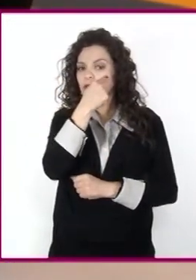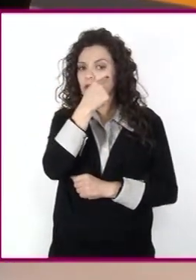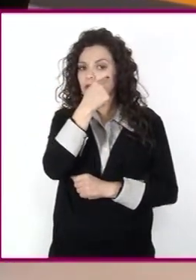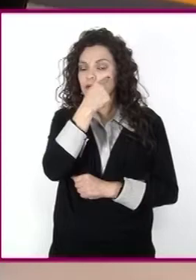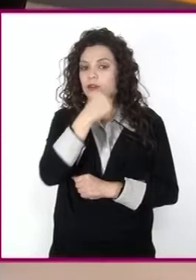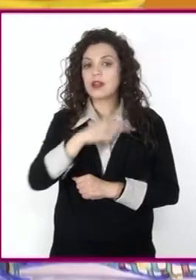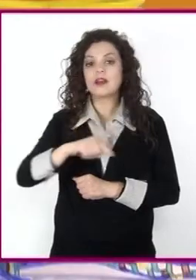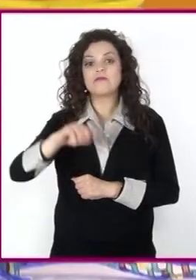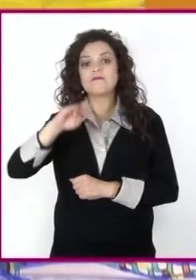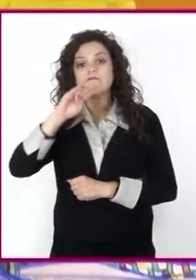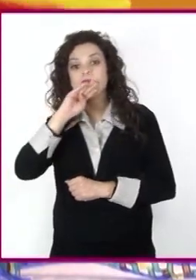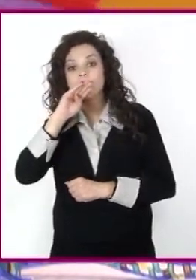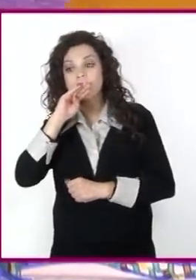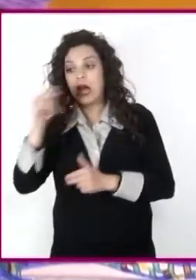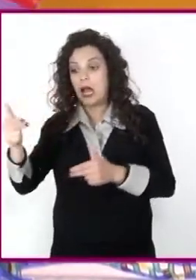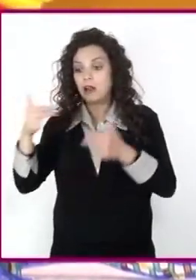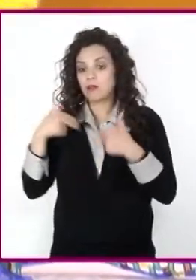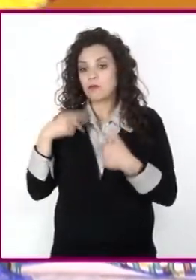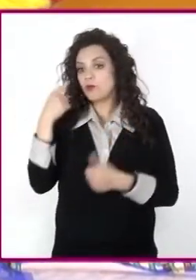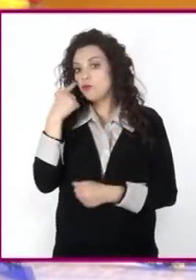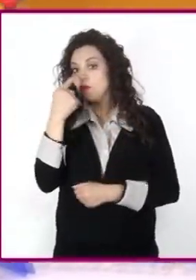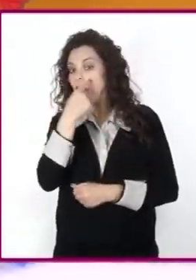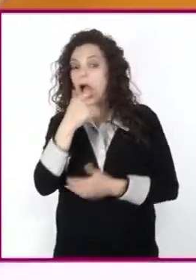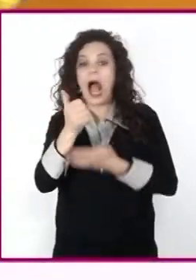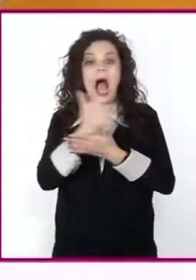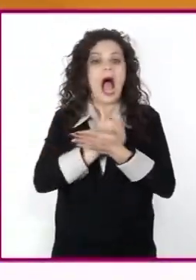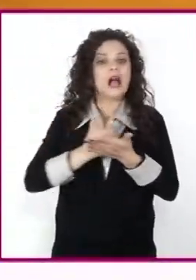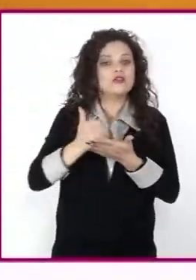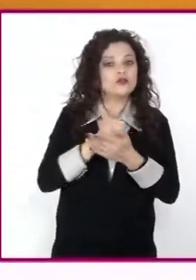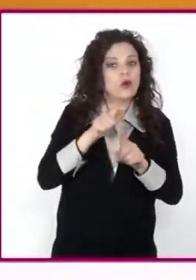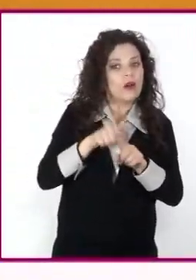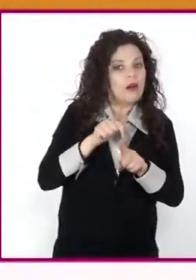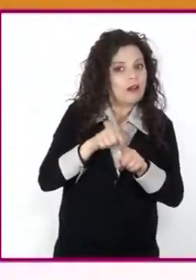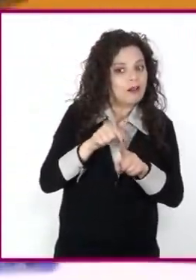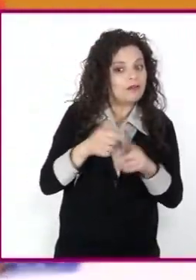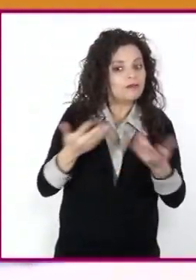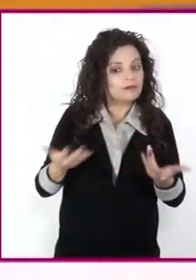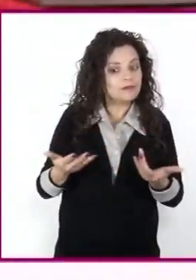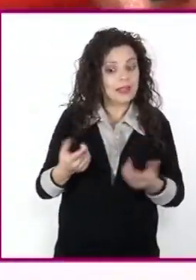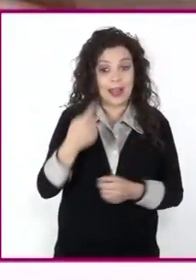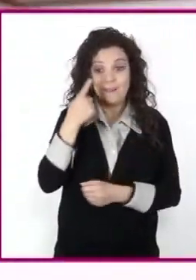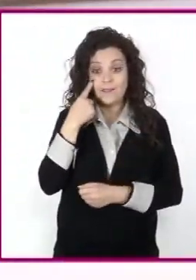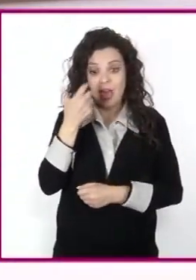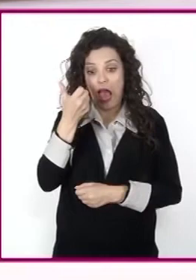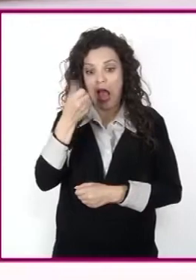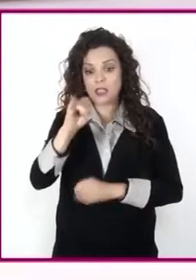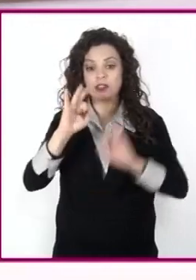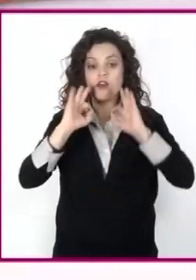color de ojos azul. Así, de esta manera.